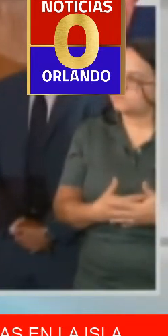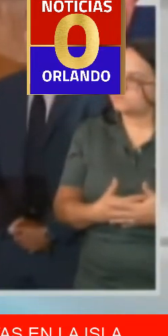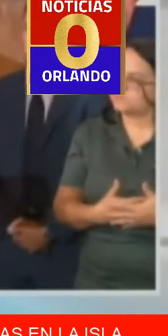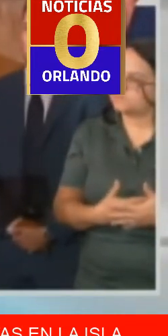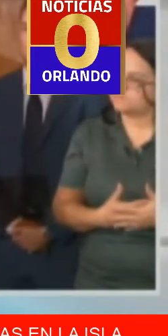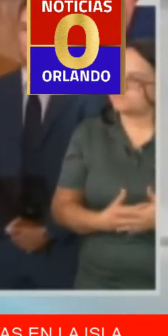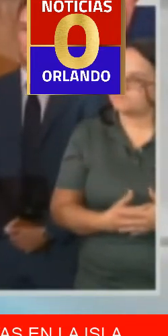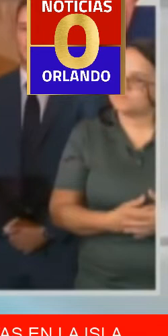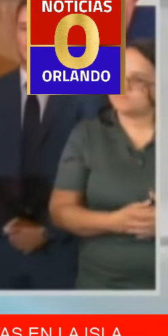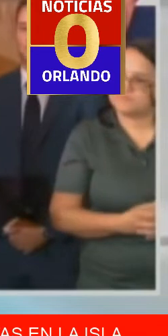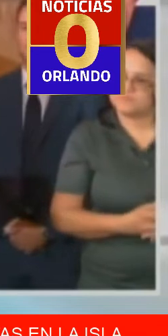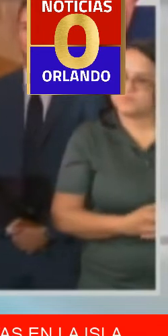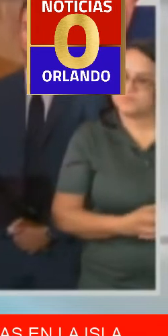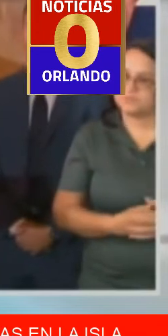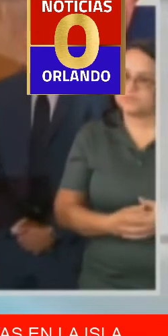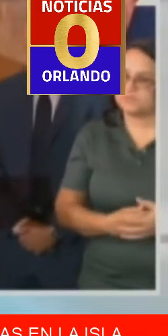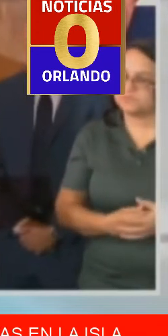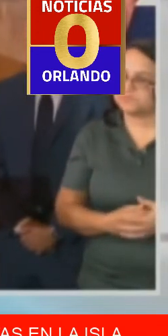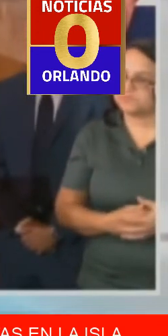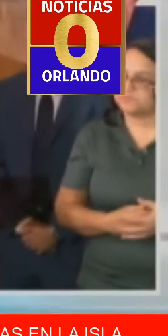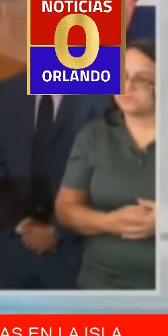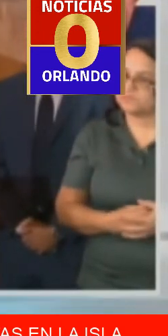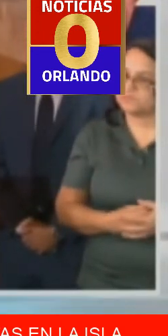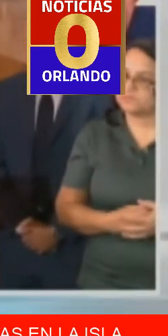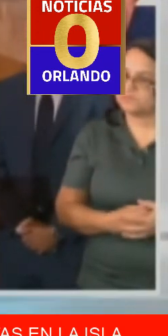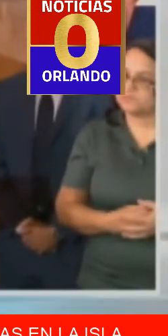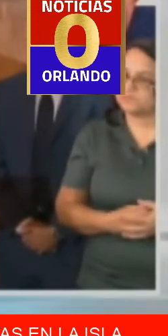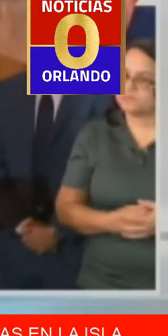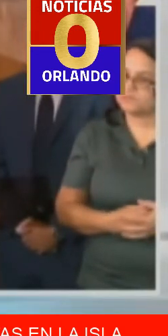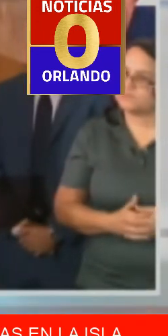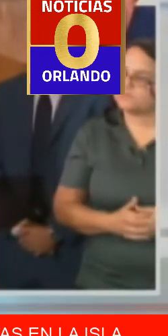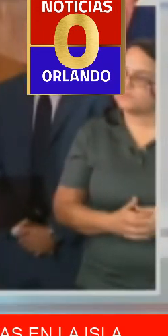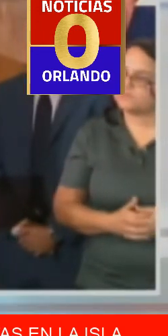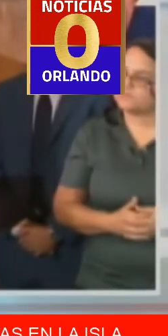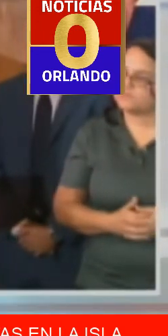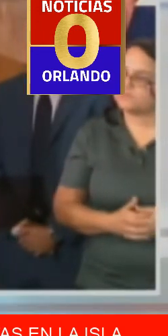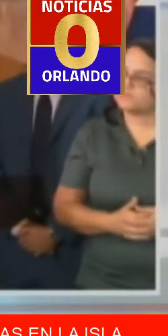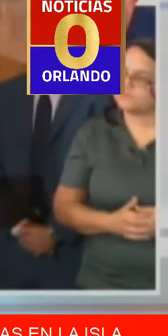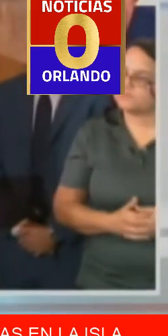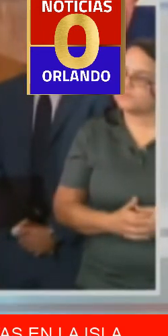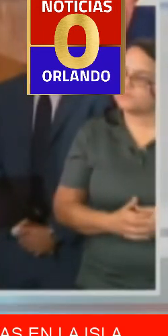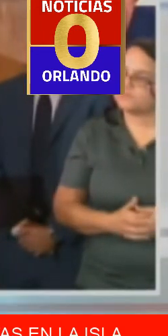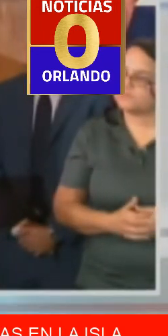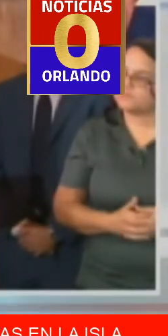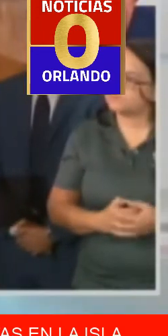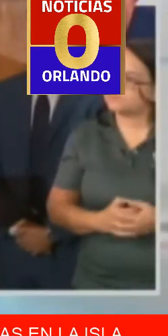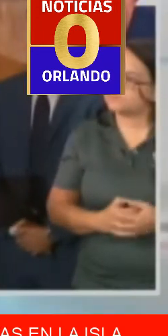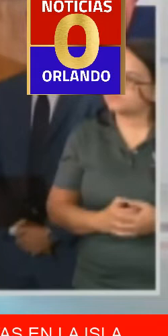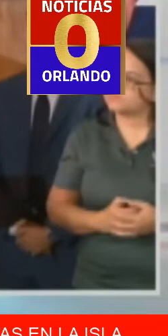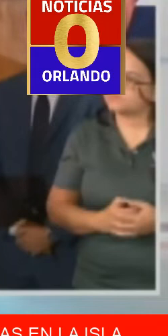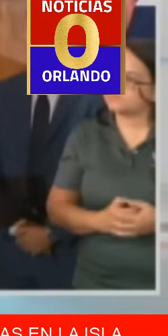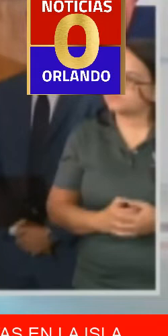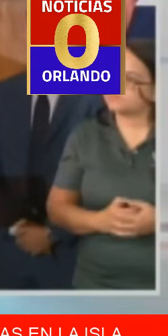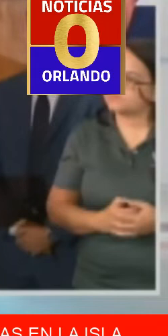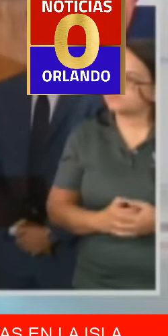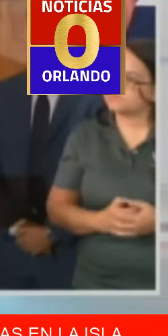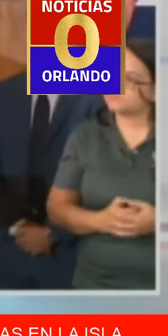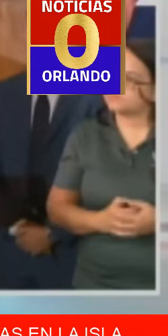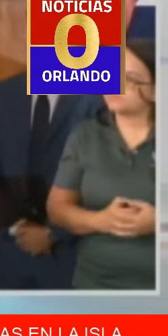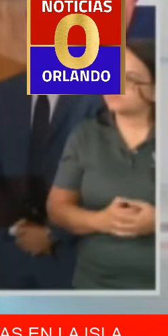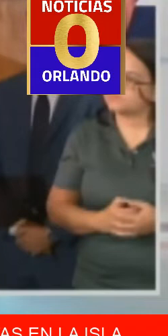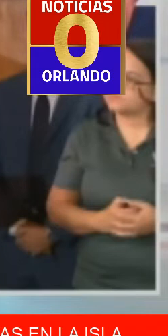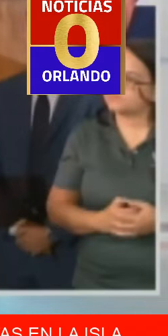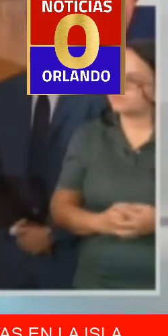darle bacanazos por la espalda a las personas que estaban allí agrupadas. Y el señor Escalera lo